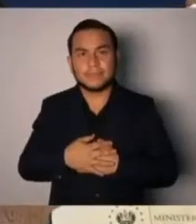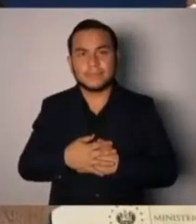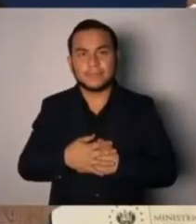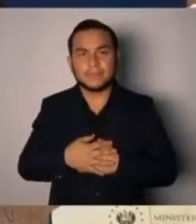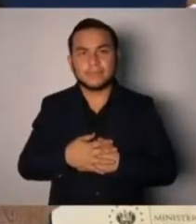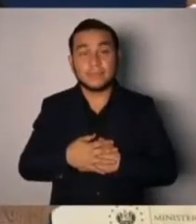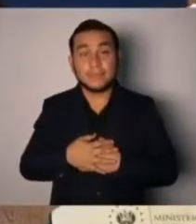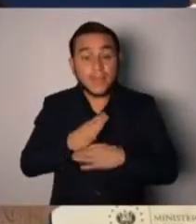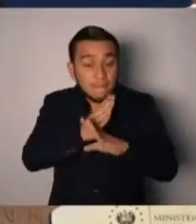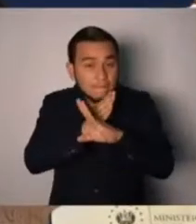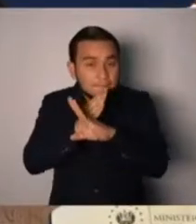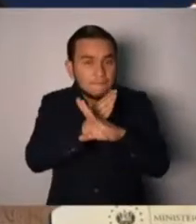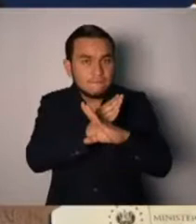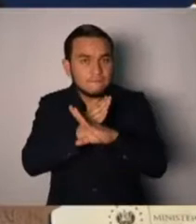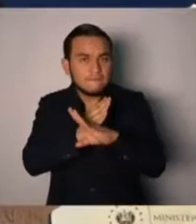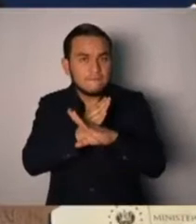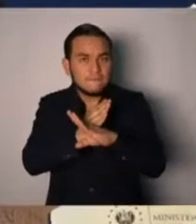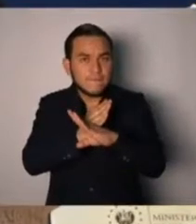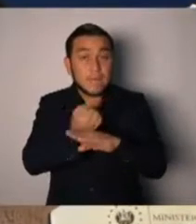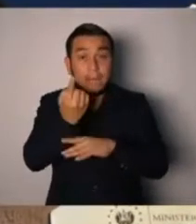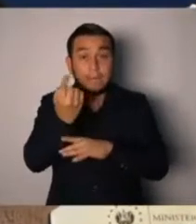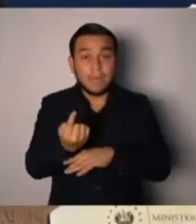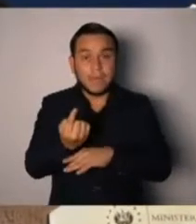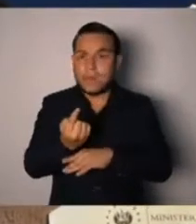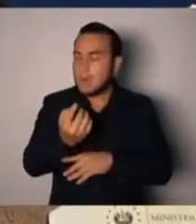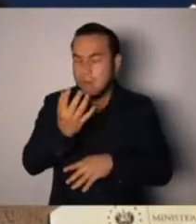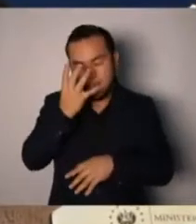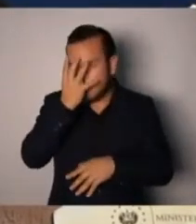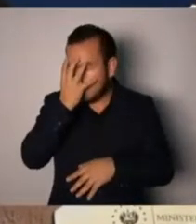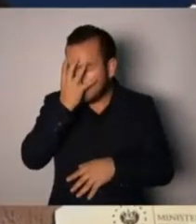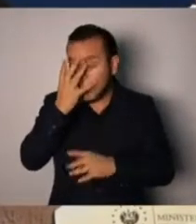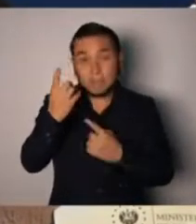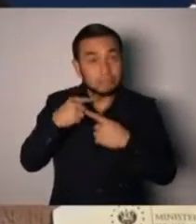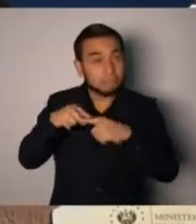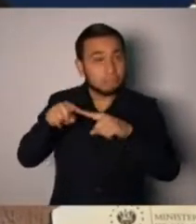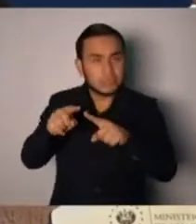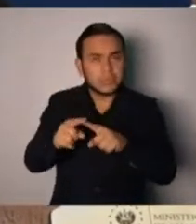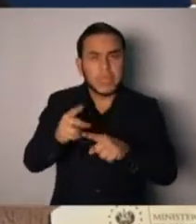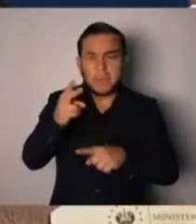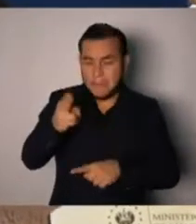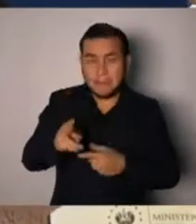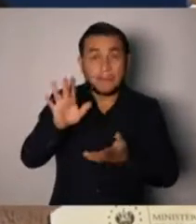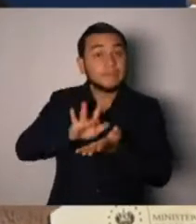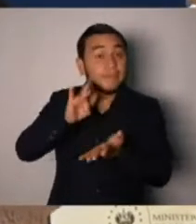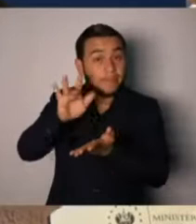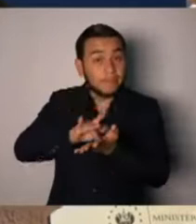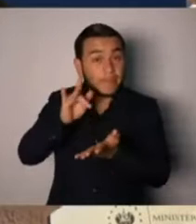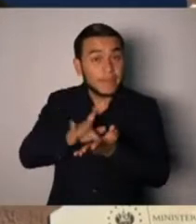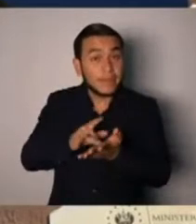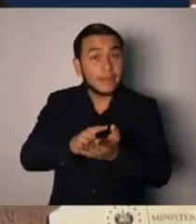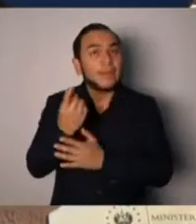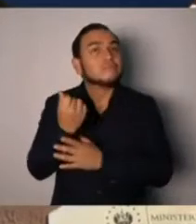protegidos por sinvergüenzas que todavía siguen utilizando la masacre para rédito económico